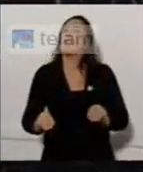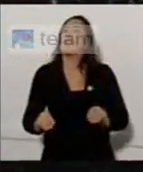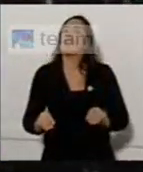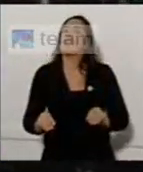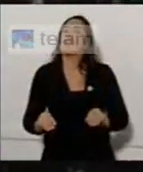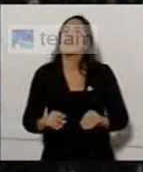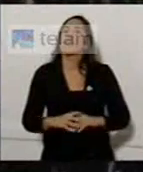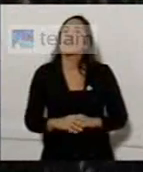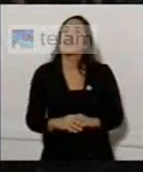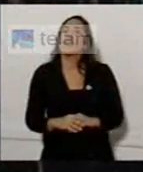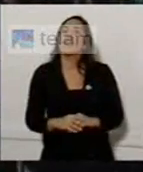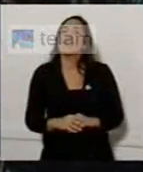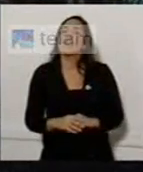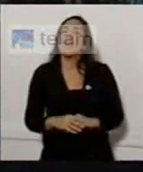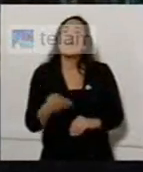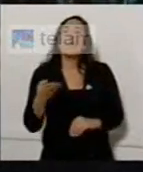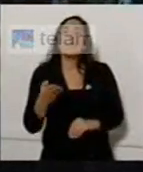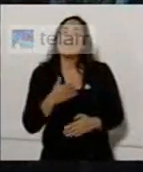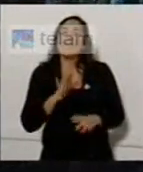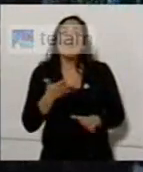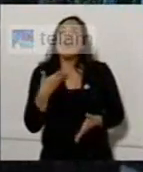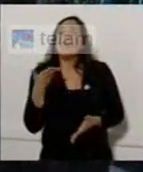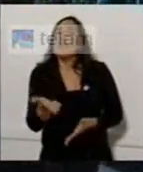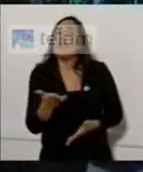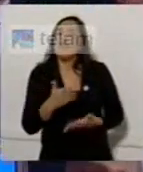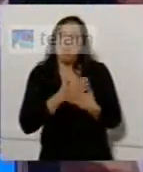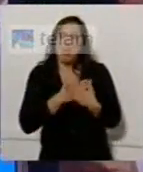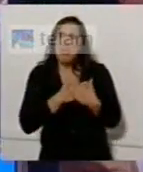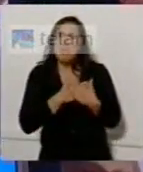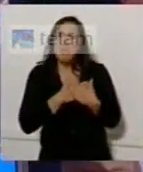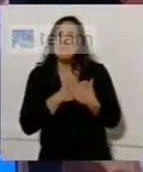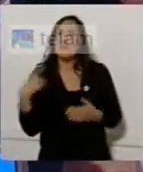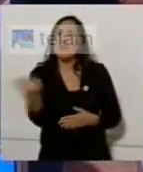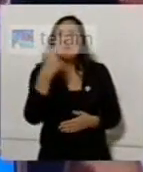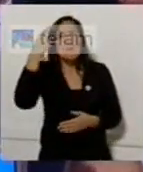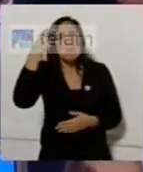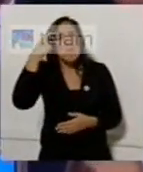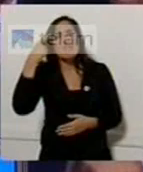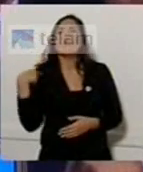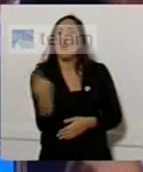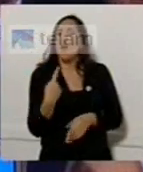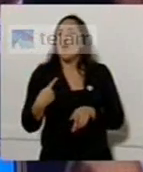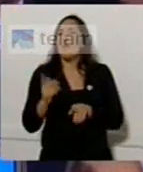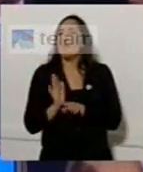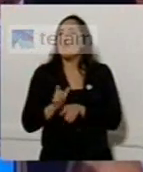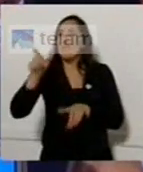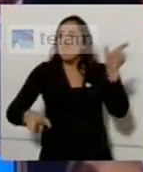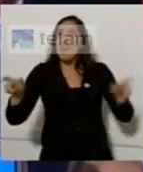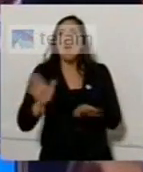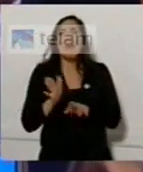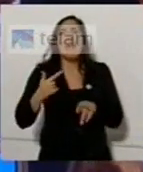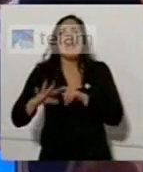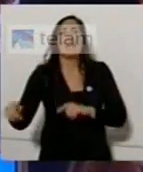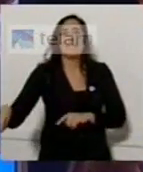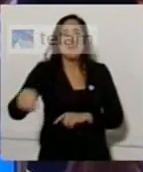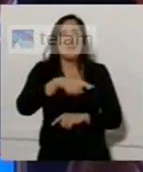Y les pido a todos de corazón que pensemos en nuestros hermanos, que pensemos también en este mundo que estamos